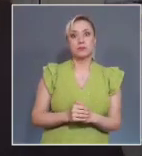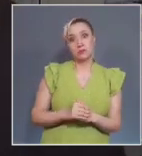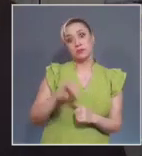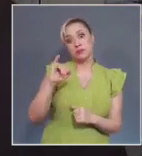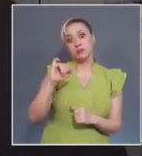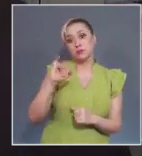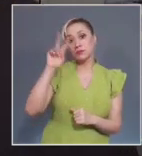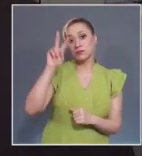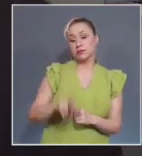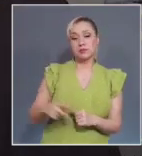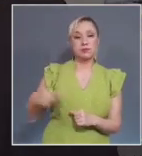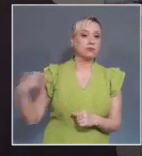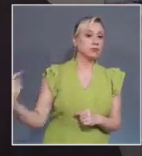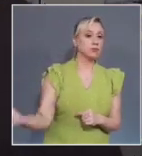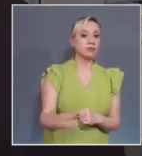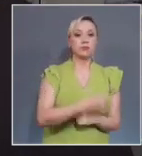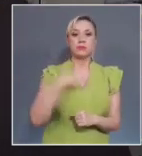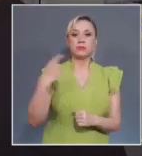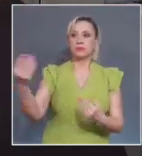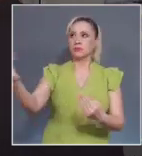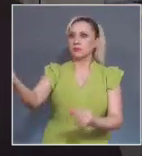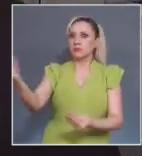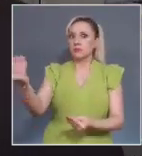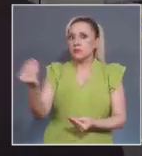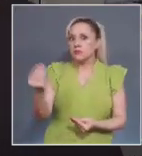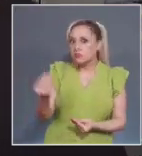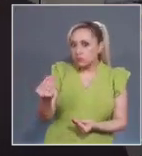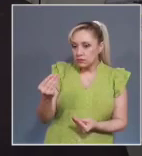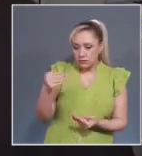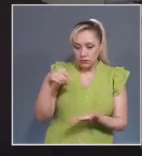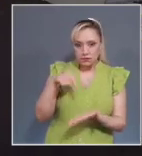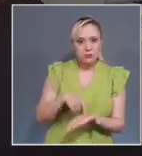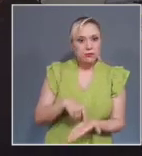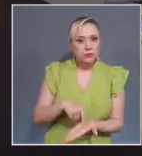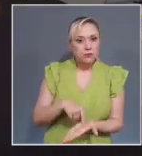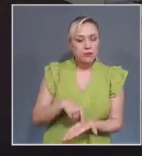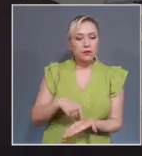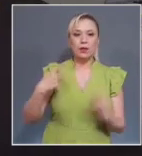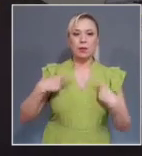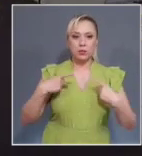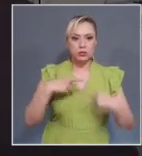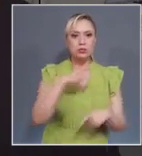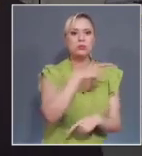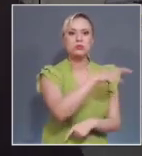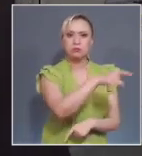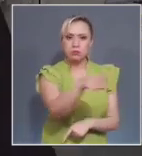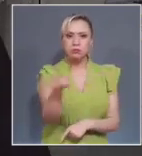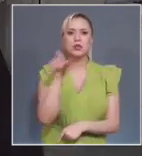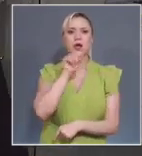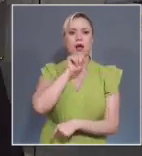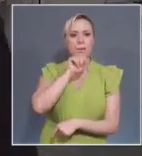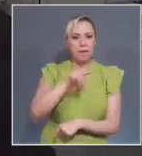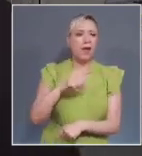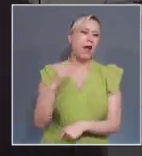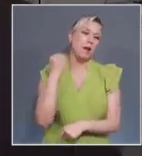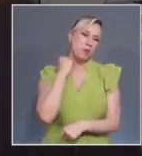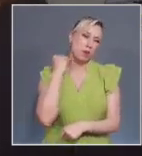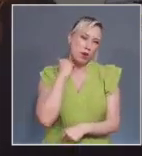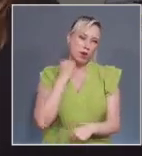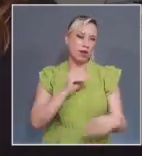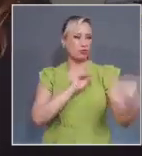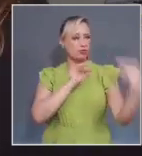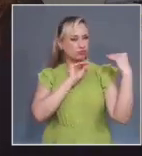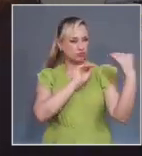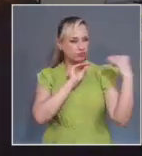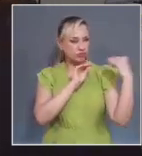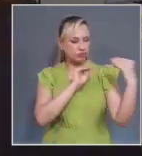a nosotros, ¿no? Lo que pretende precisamente es que la gente también, los litigantes, las personas que representan a esta ciudadanía